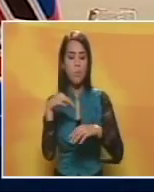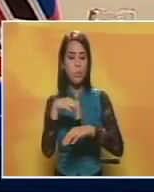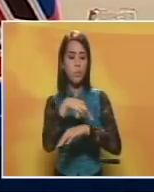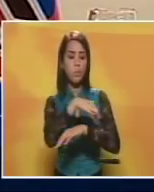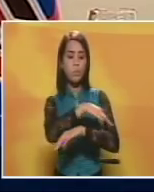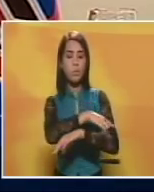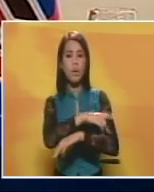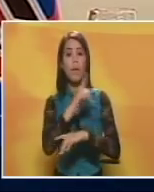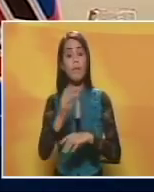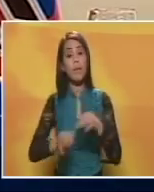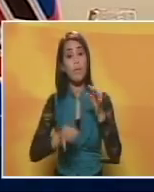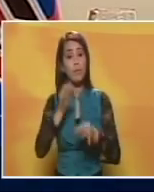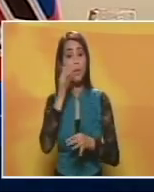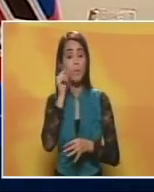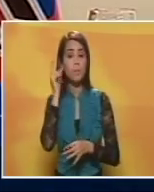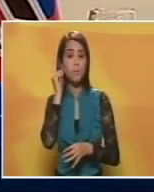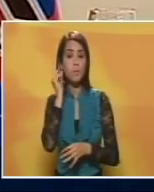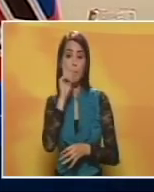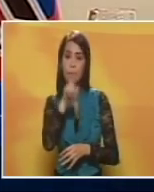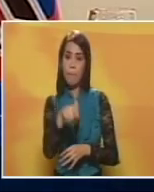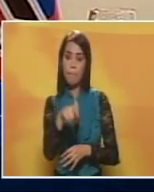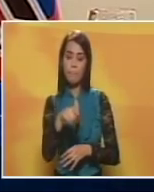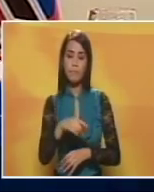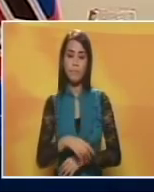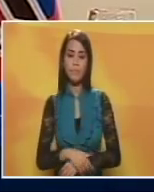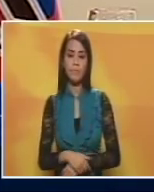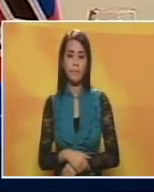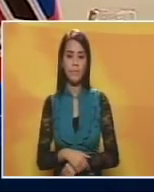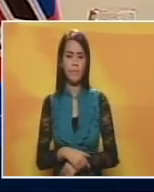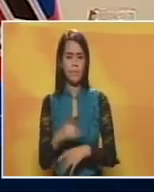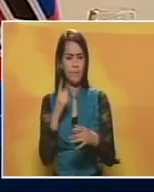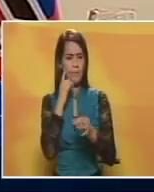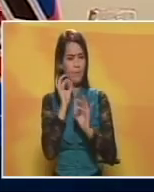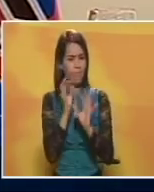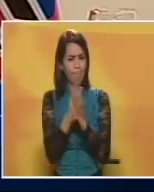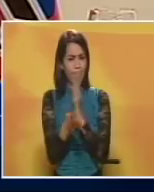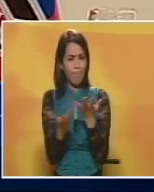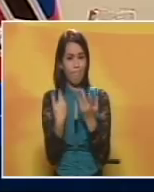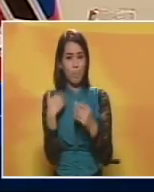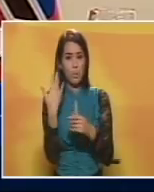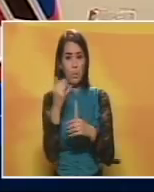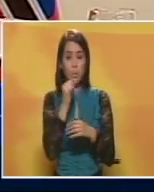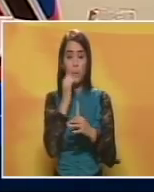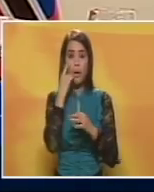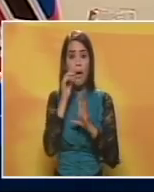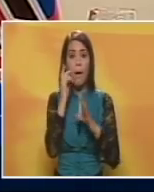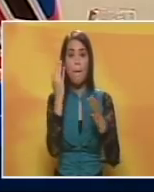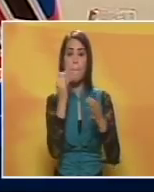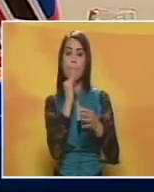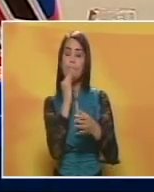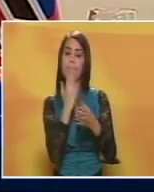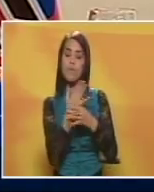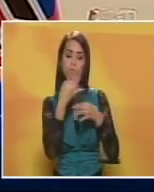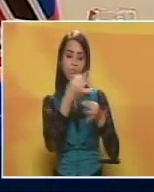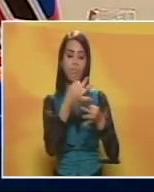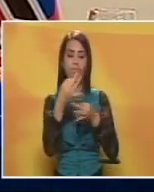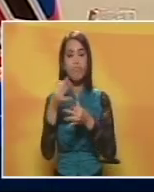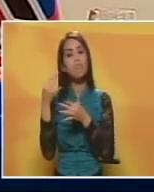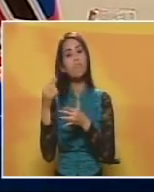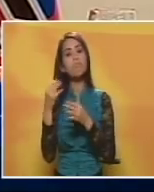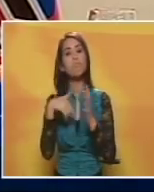de las y los fiscales. Asimismo, también hemos venido generando los informes de seguimiento en los